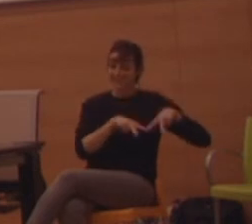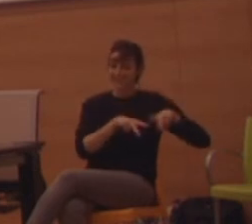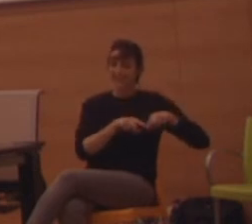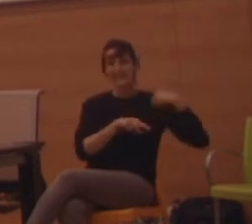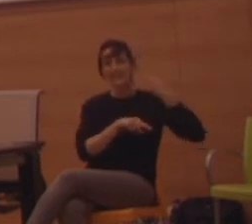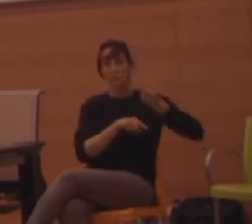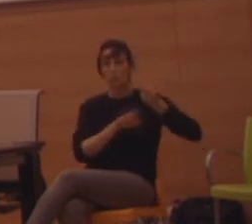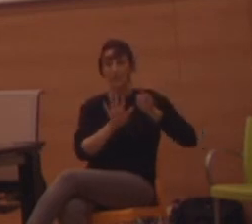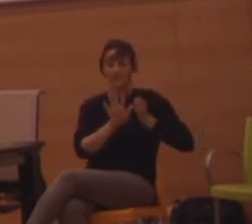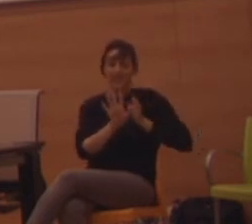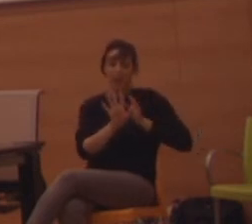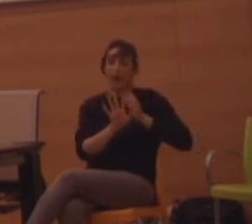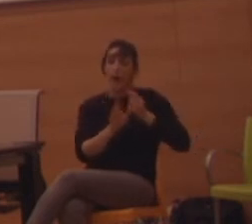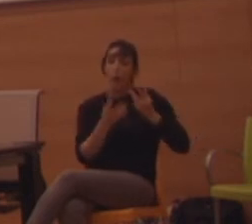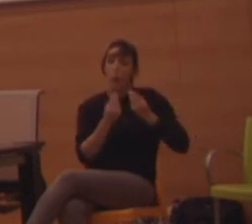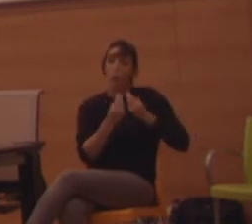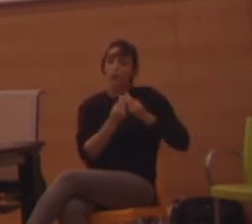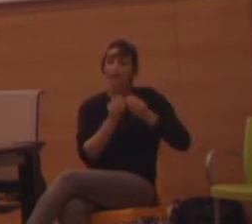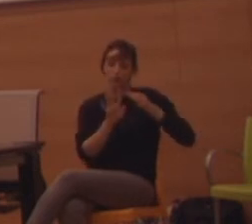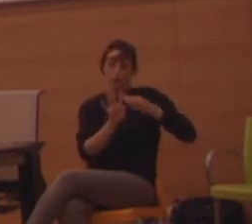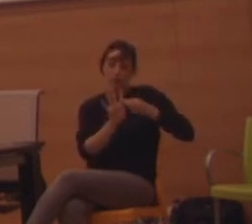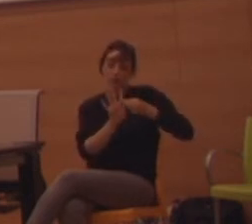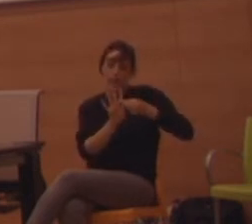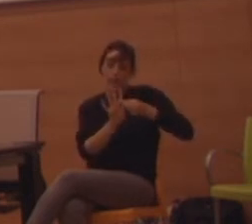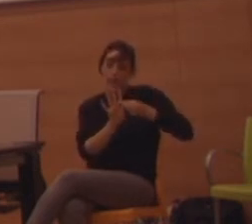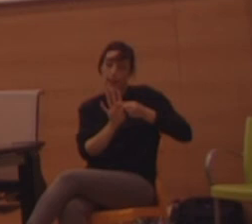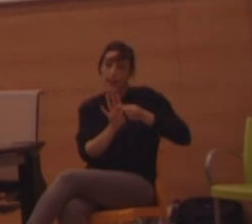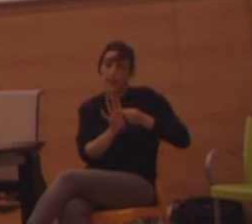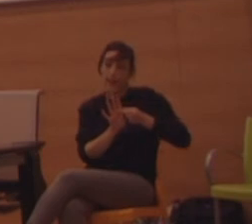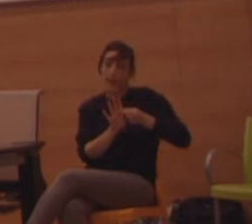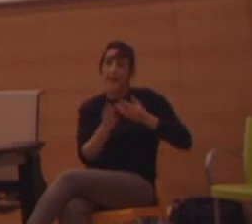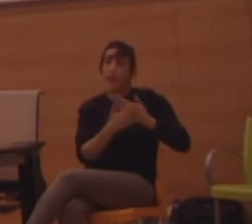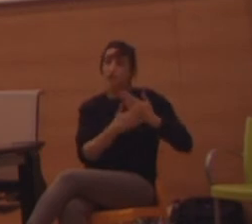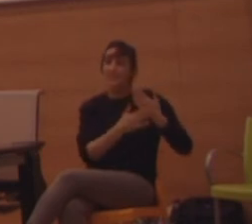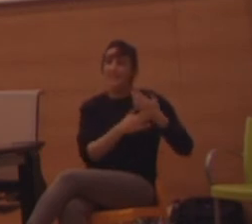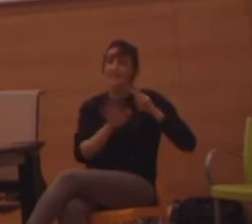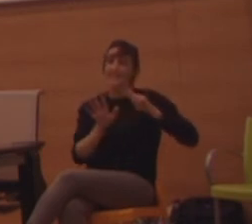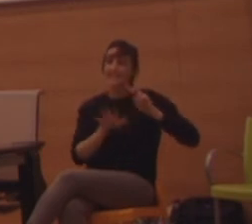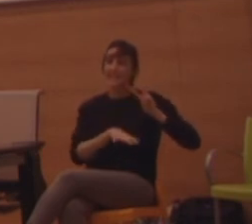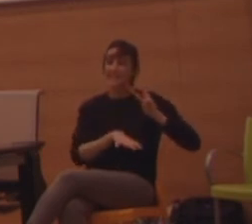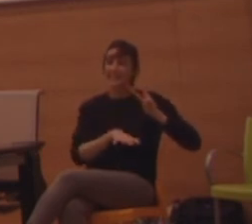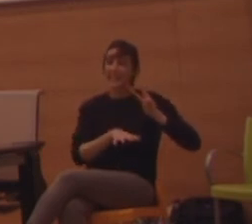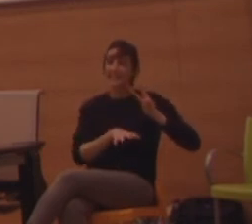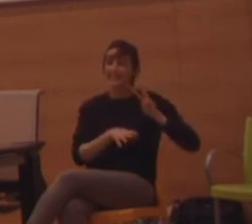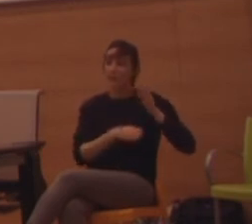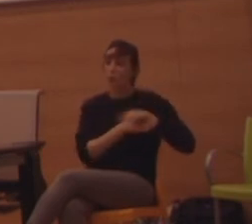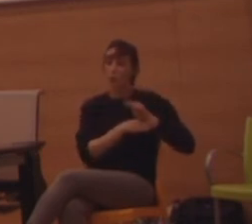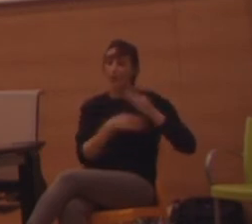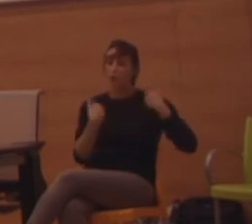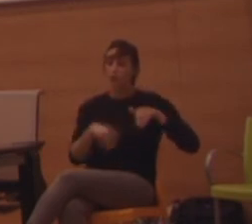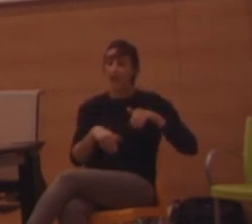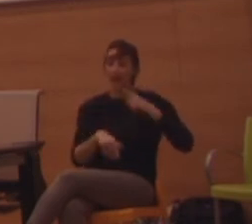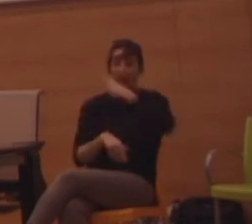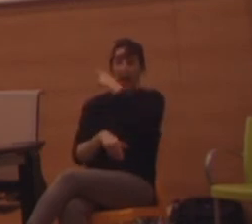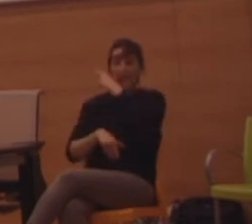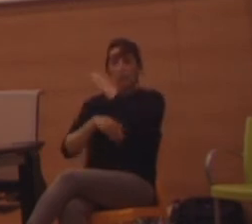aproximaron los bordes, fue cerrando y cerró totalmente a los 83 días, ¿no? Ahí tenemos todo el